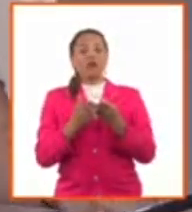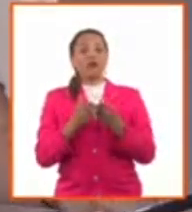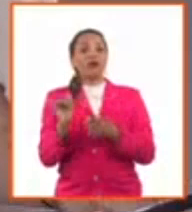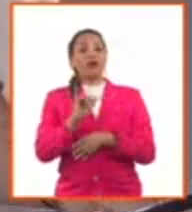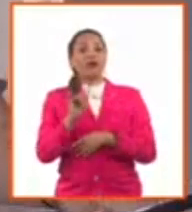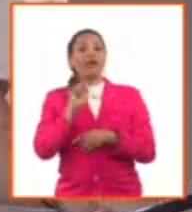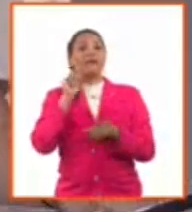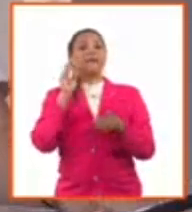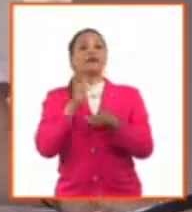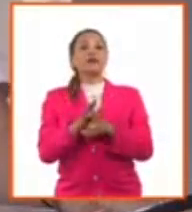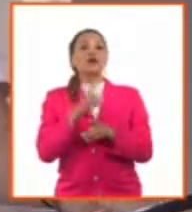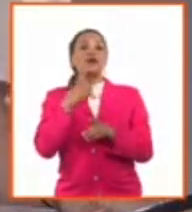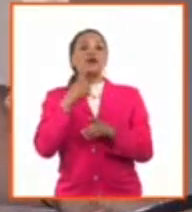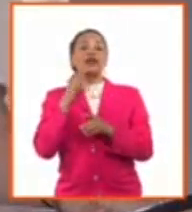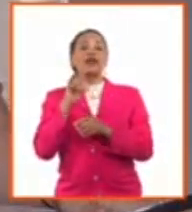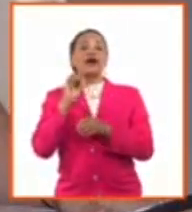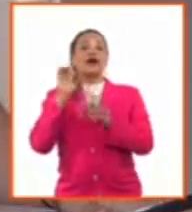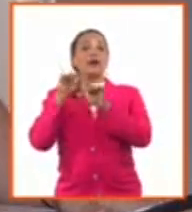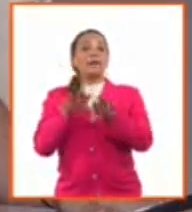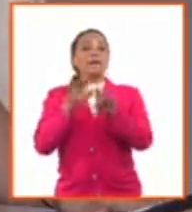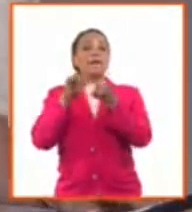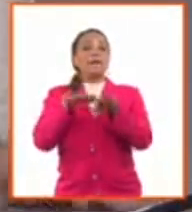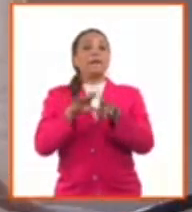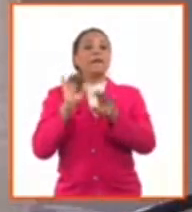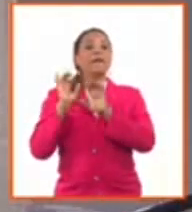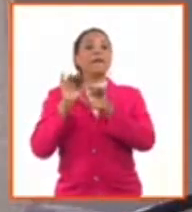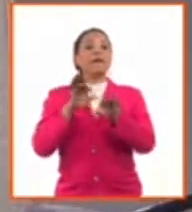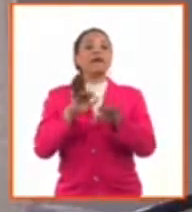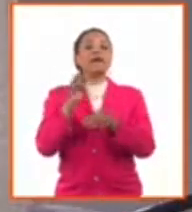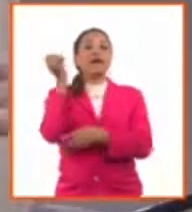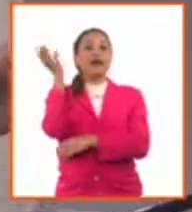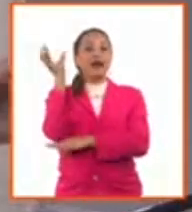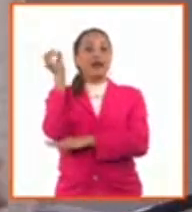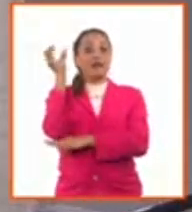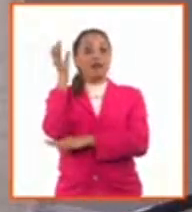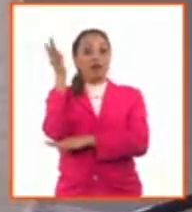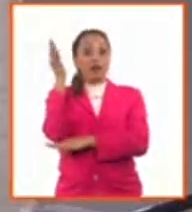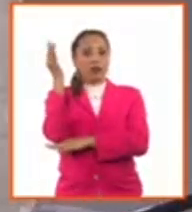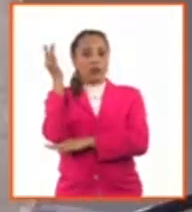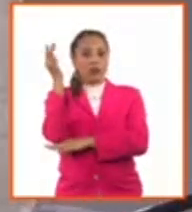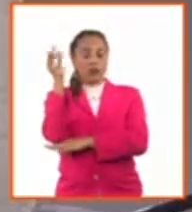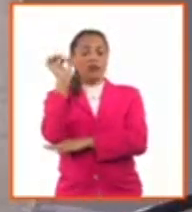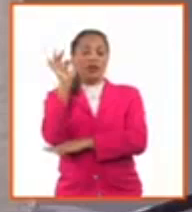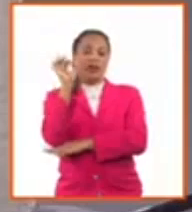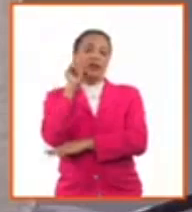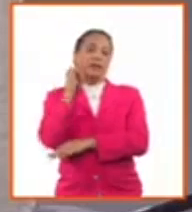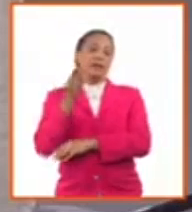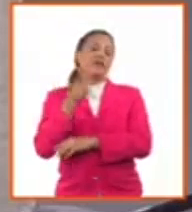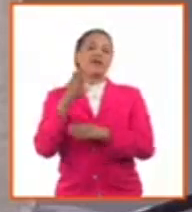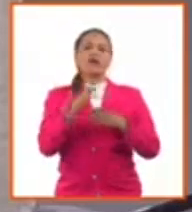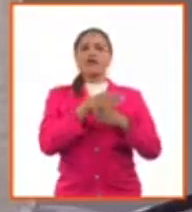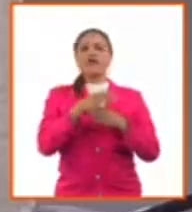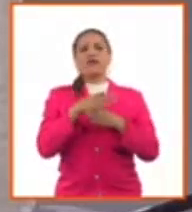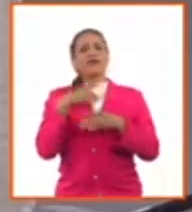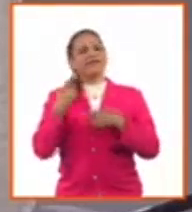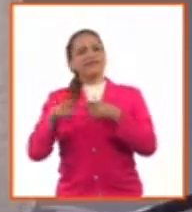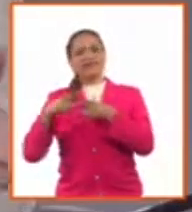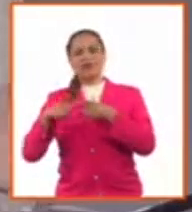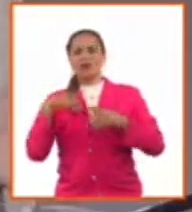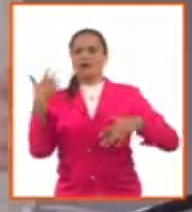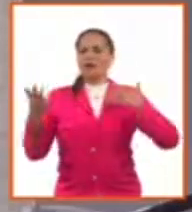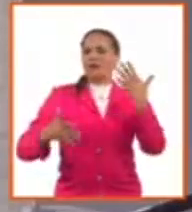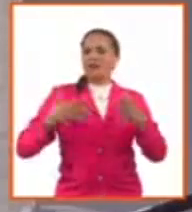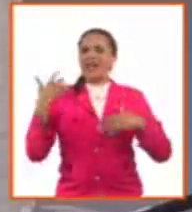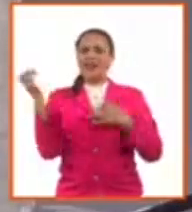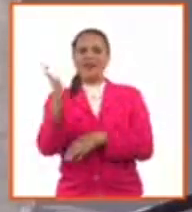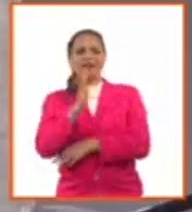que fue además quien inició la Marcha de las Antorchas que hoy protagoniza la Federación Estudiantil. Son muchísimas las motivaciones por las que